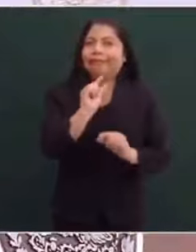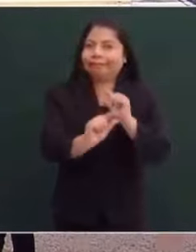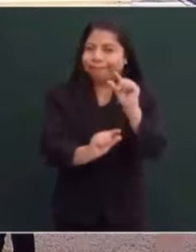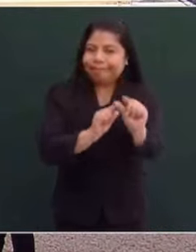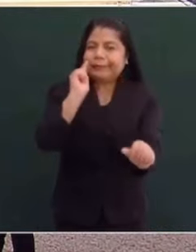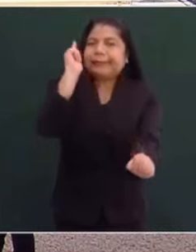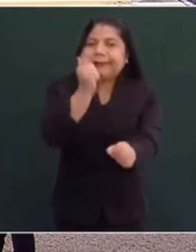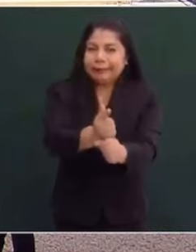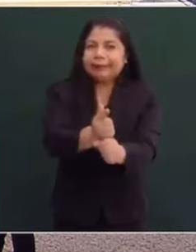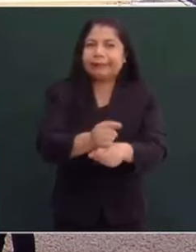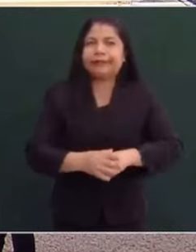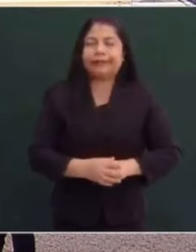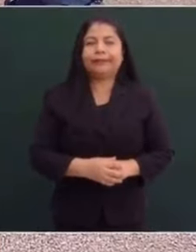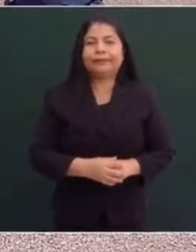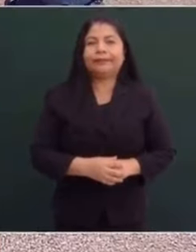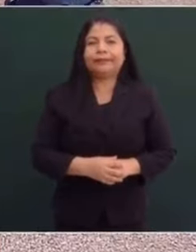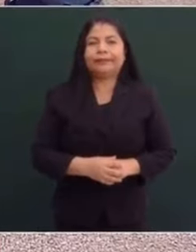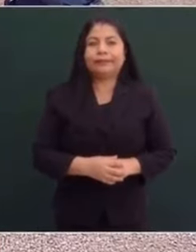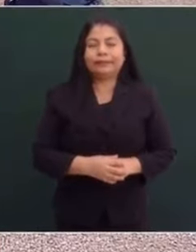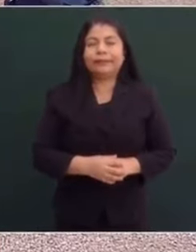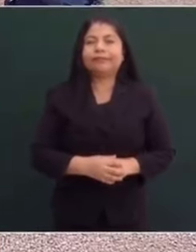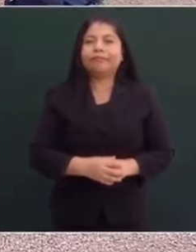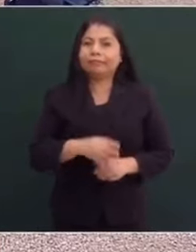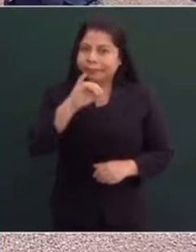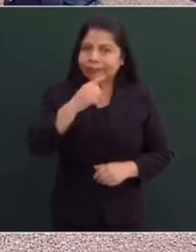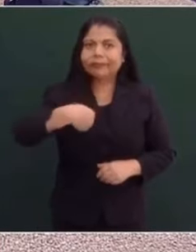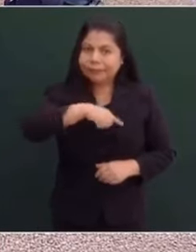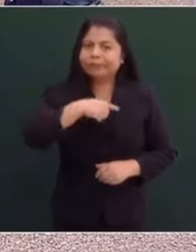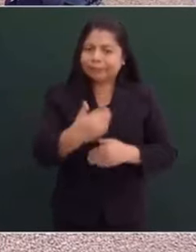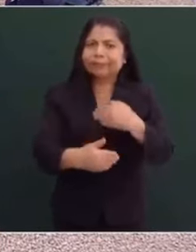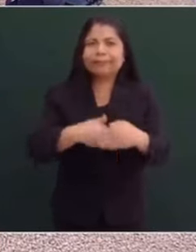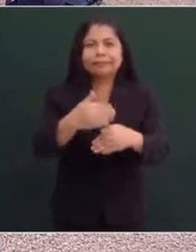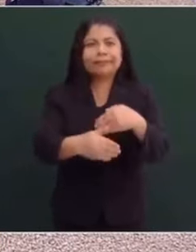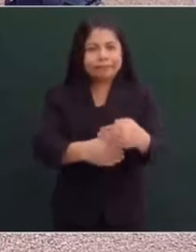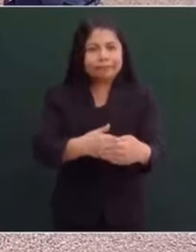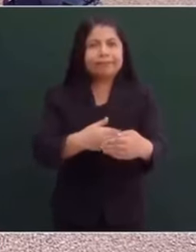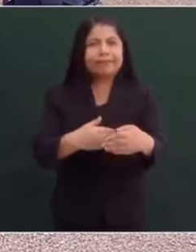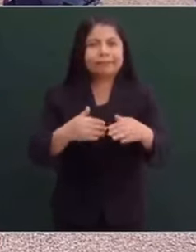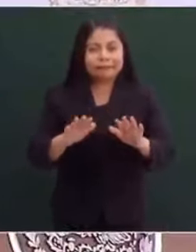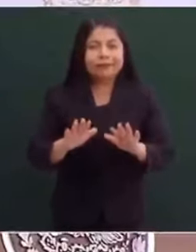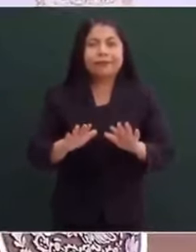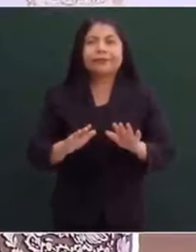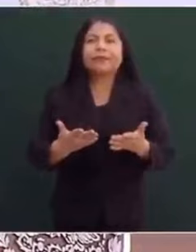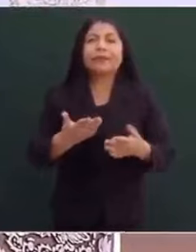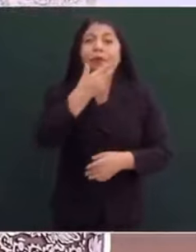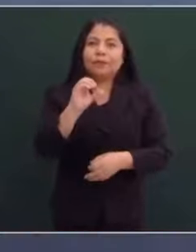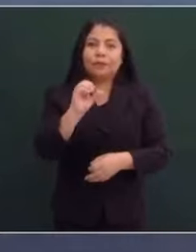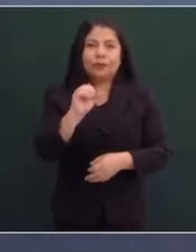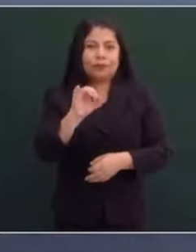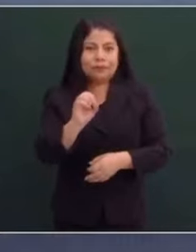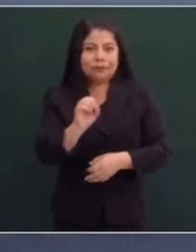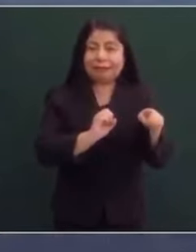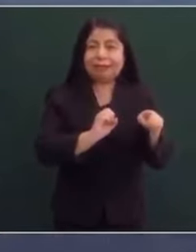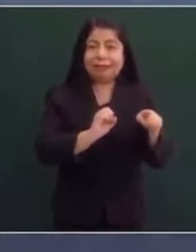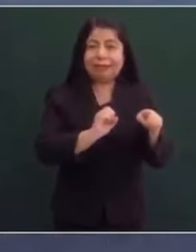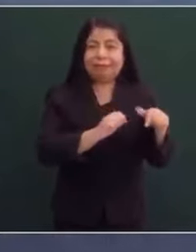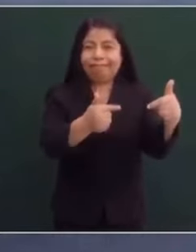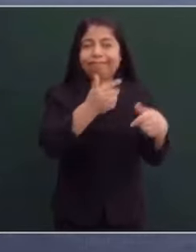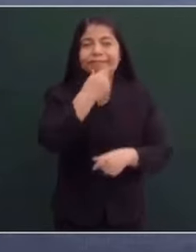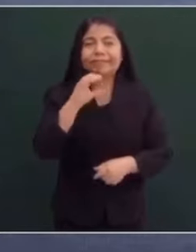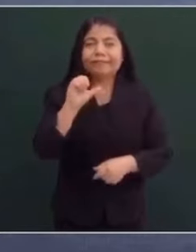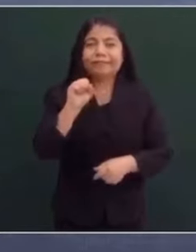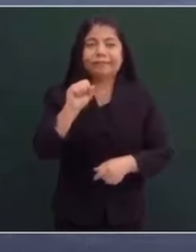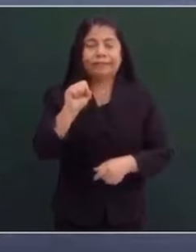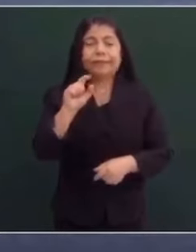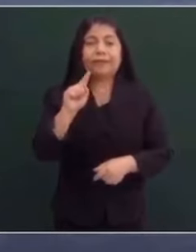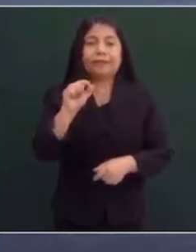pueblo. Sí, vamos viendo, sí, porque ellos siempre han apostado, Claudio, Cosío, sus asesores, Tañeda,